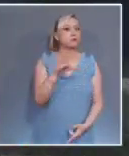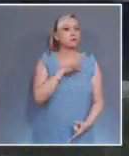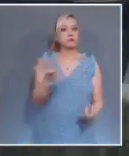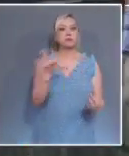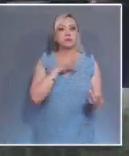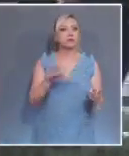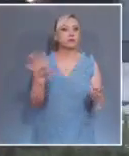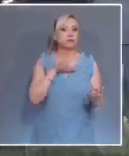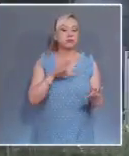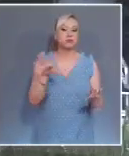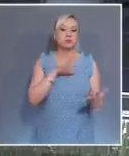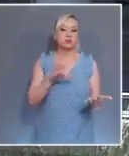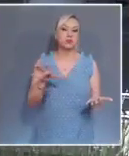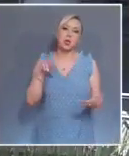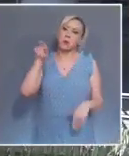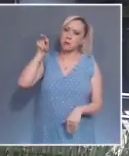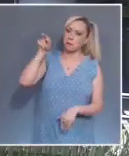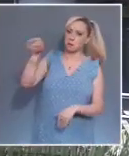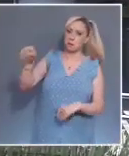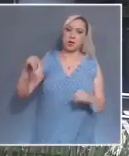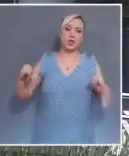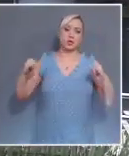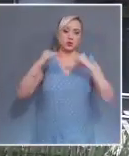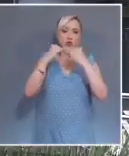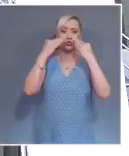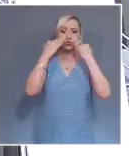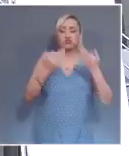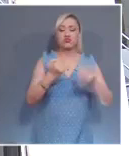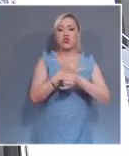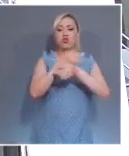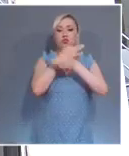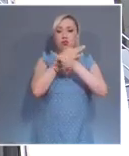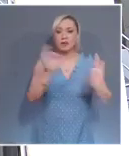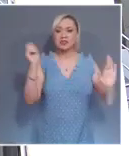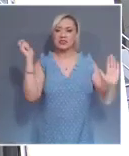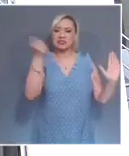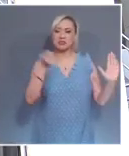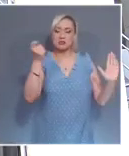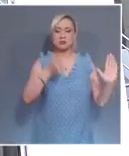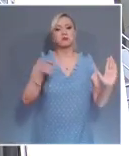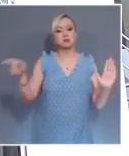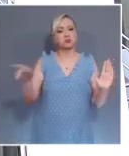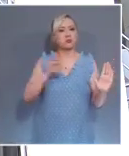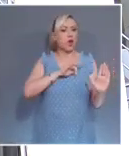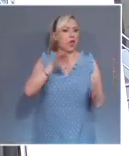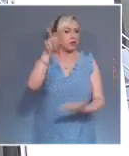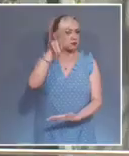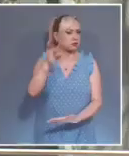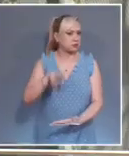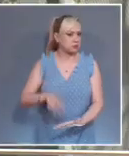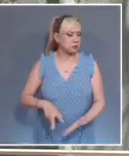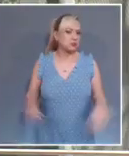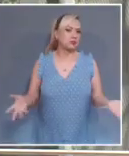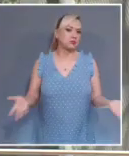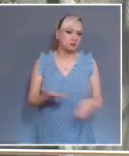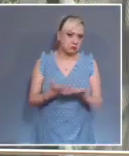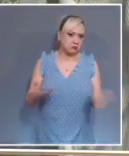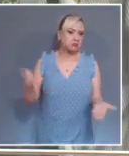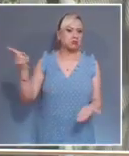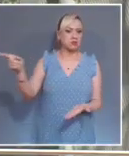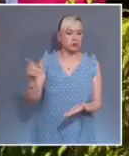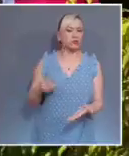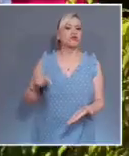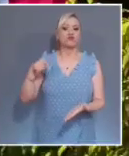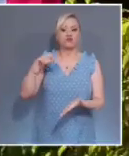competente para revisar si era correcta esta negativa. Por ello, quedó dentro de sus facultades establecer de forma